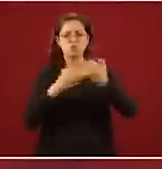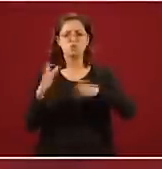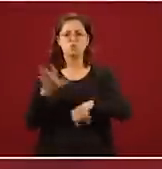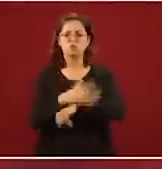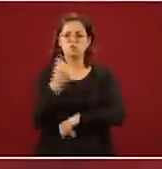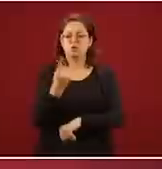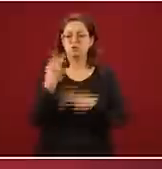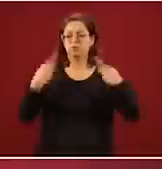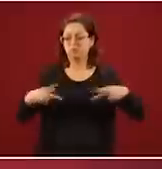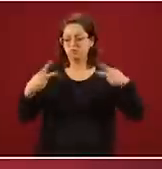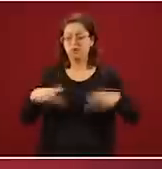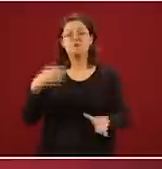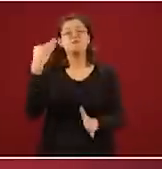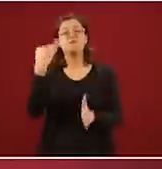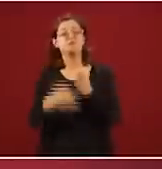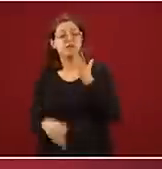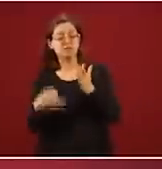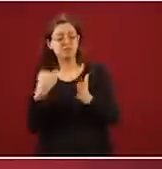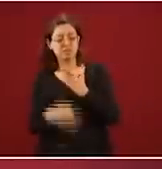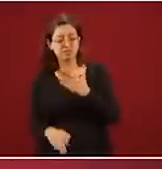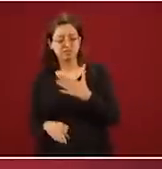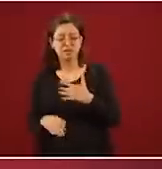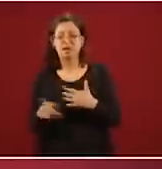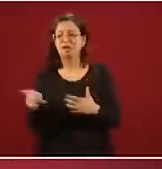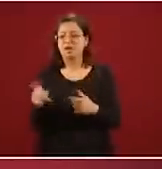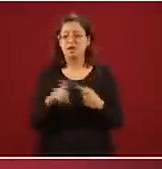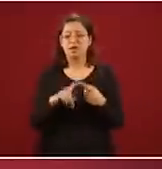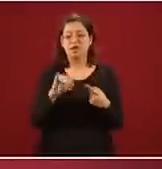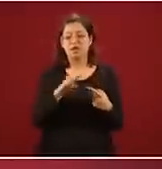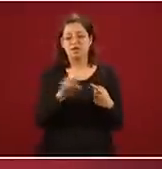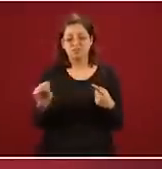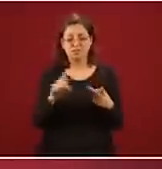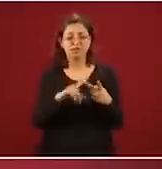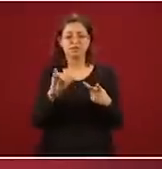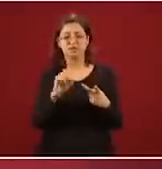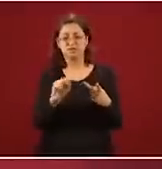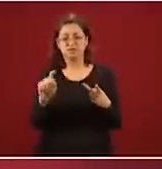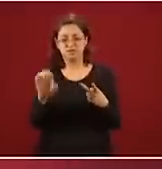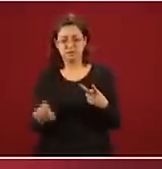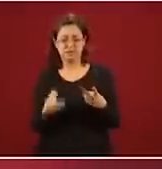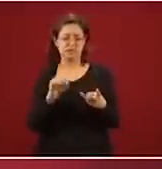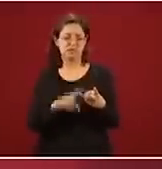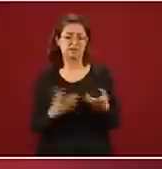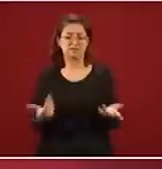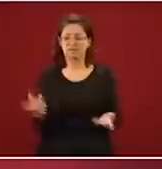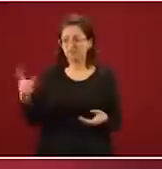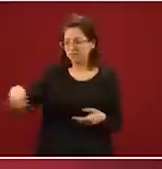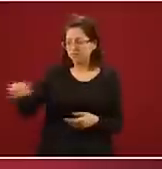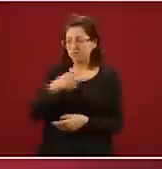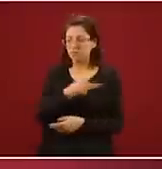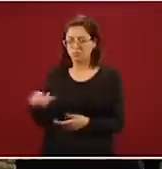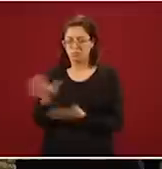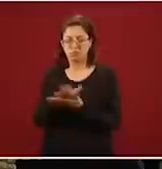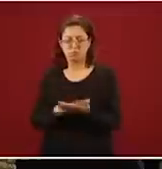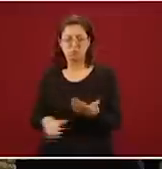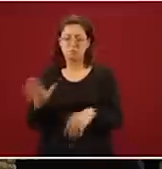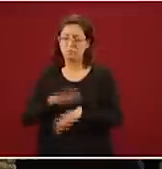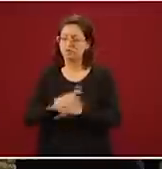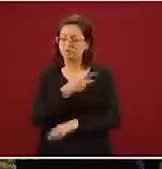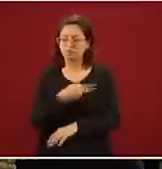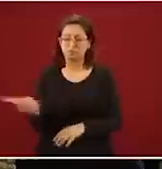tienen seguridad social, la población abierta, que es la mayoría y es la más pobre, es la más necesitada.